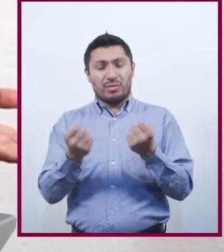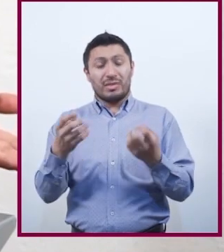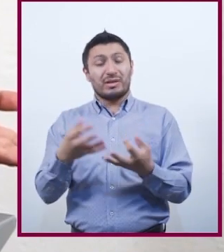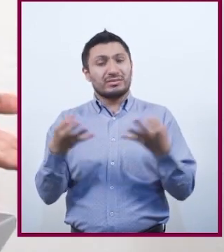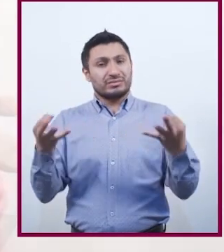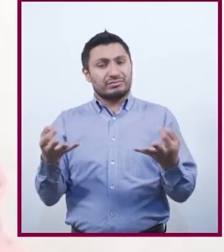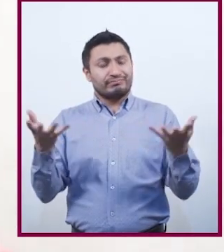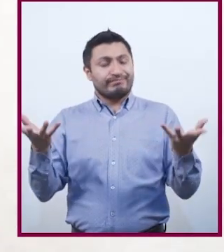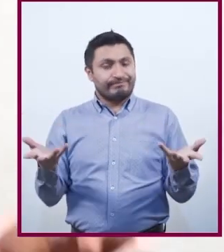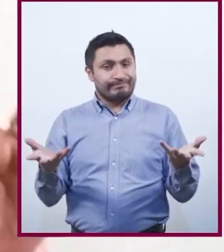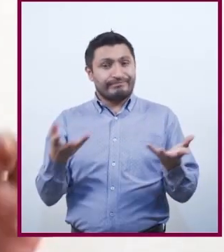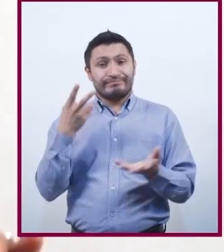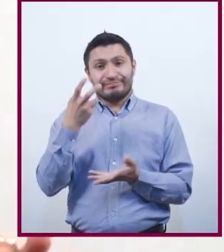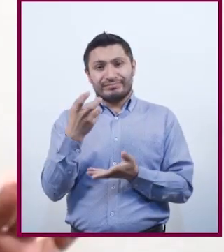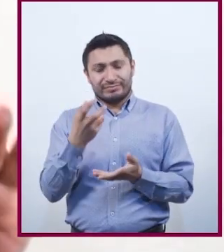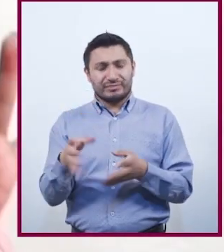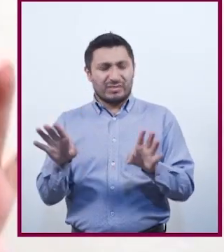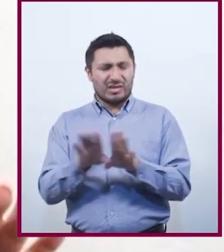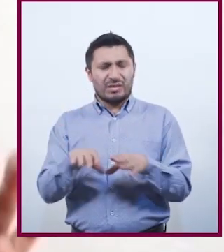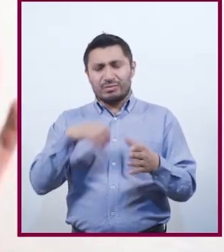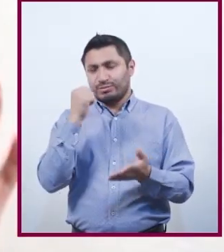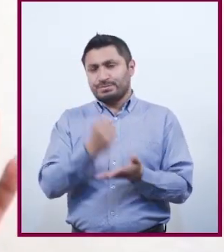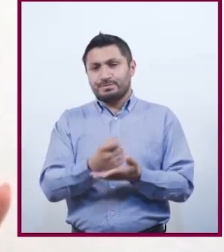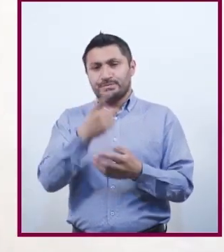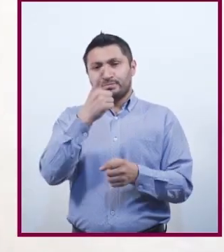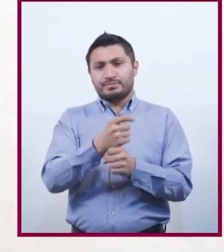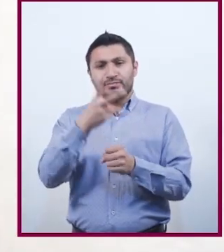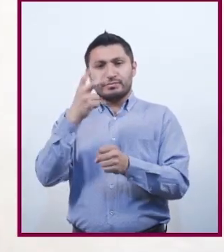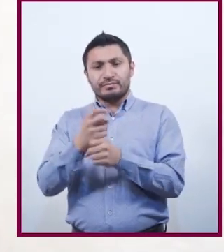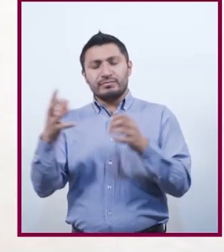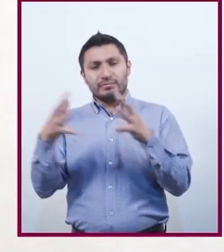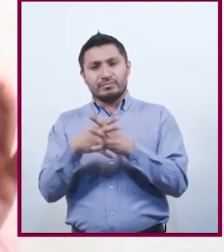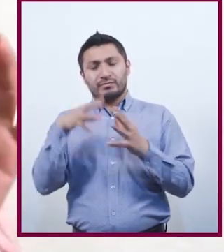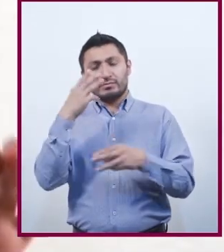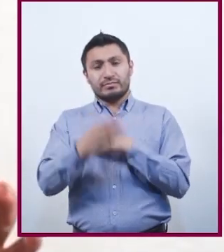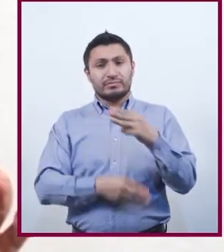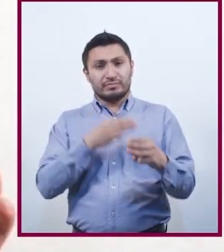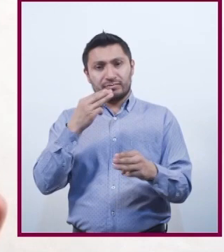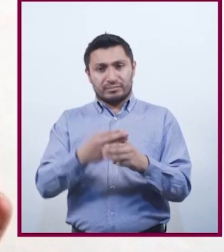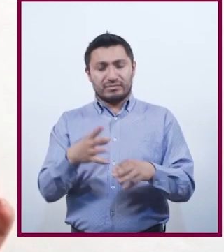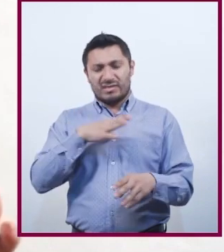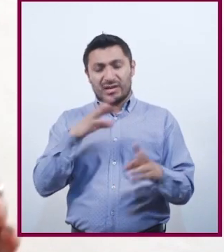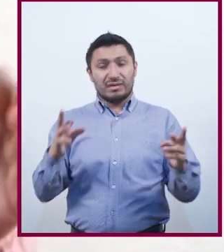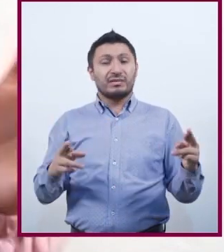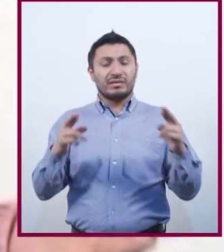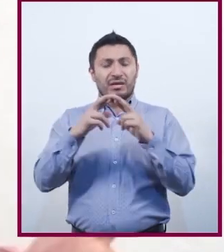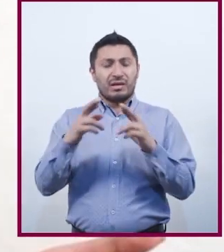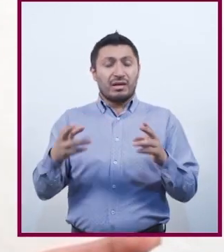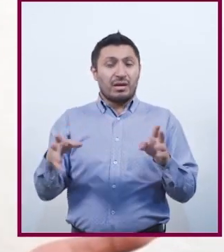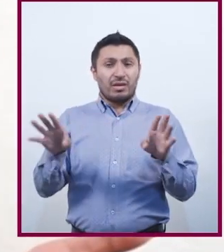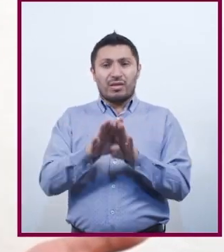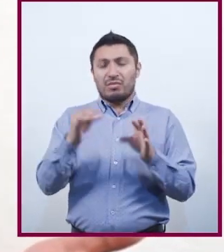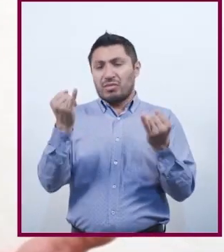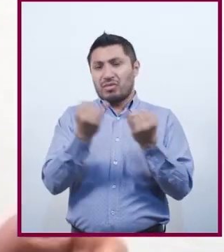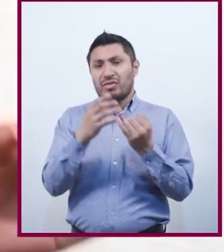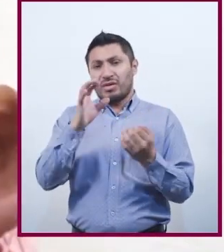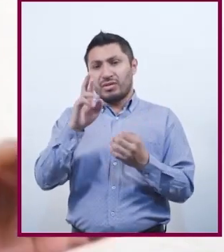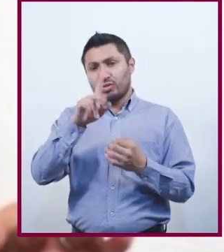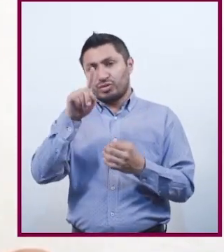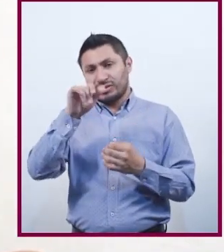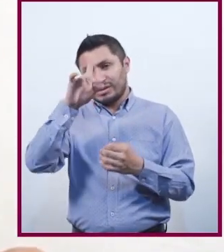de territorios? Esto estuvo marcado por la Primera y Segunda Guerra Mundial. Tiene tintes religiosos, al igual que las